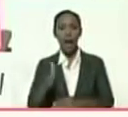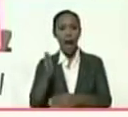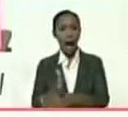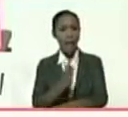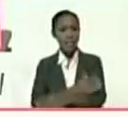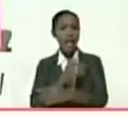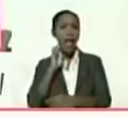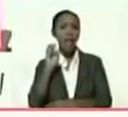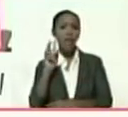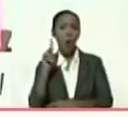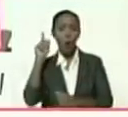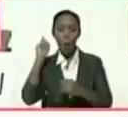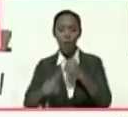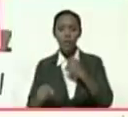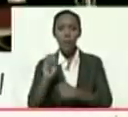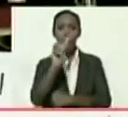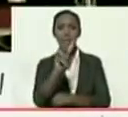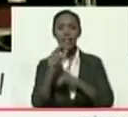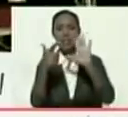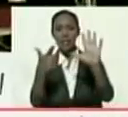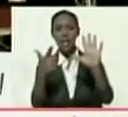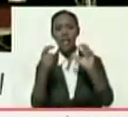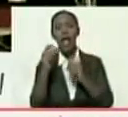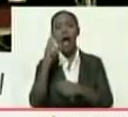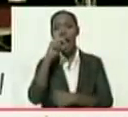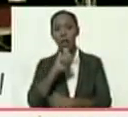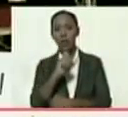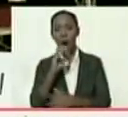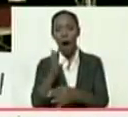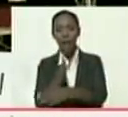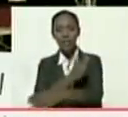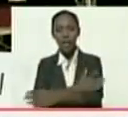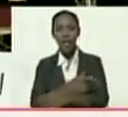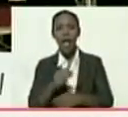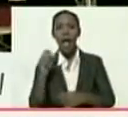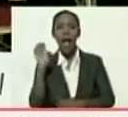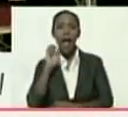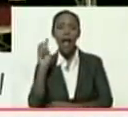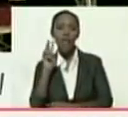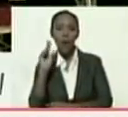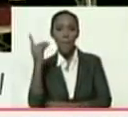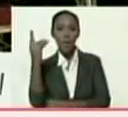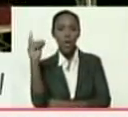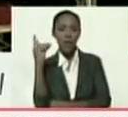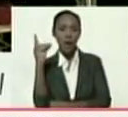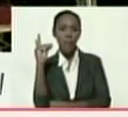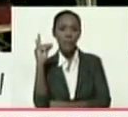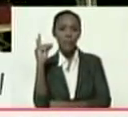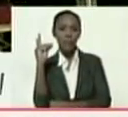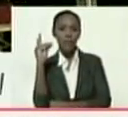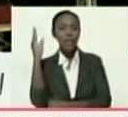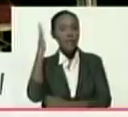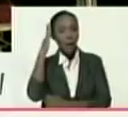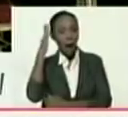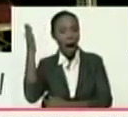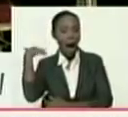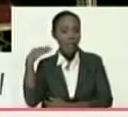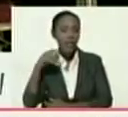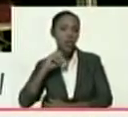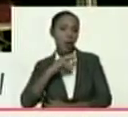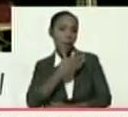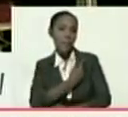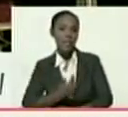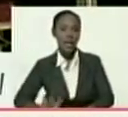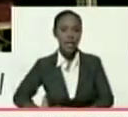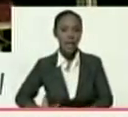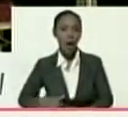en los últimos 27 años antes de Evo, en Bolivia, ¿saben cuántos presidentes hubo?